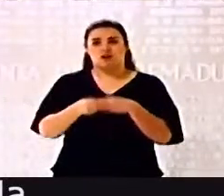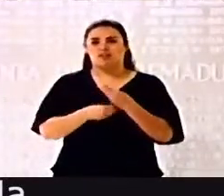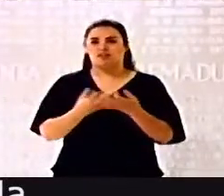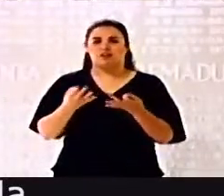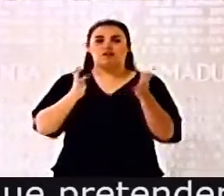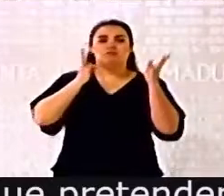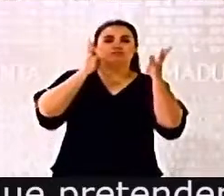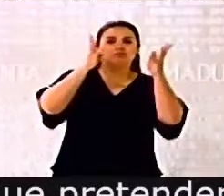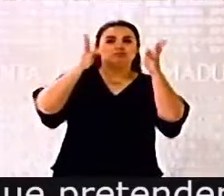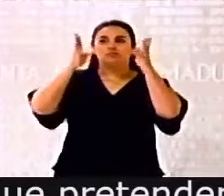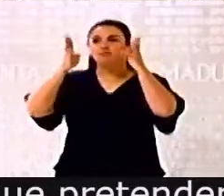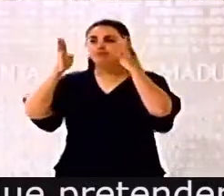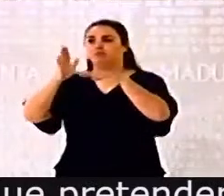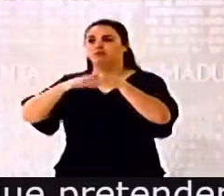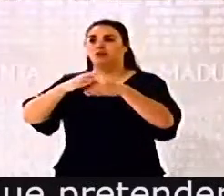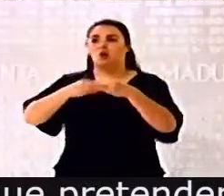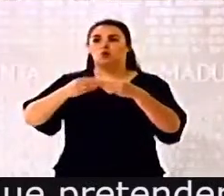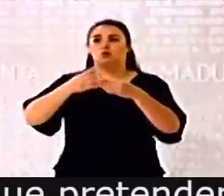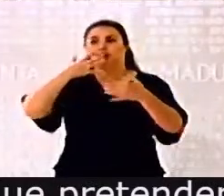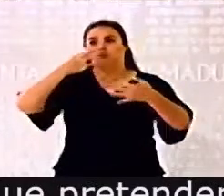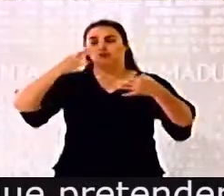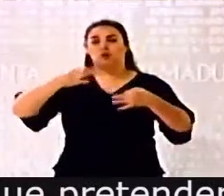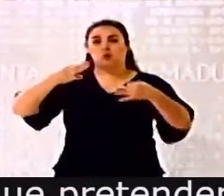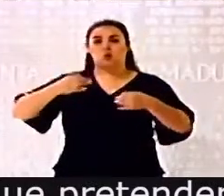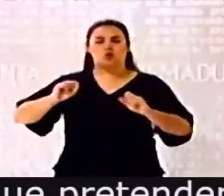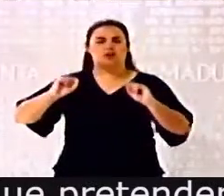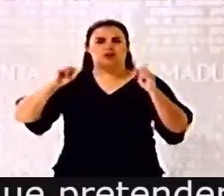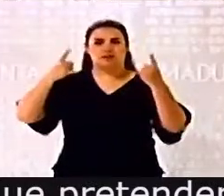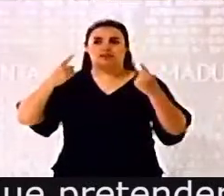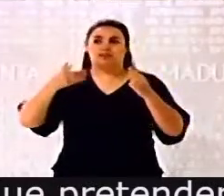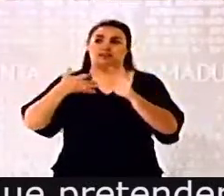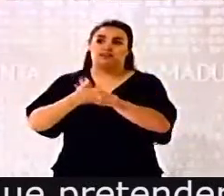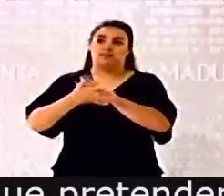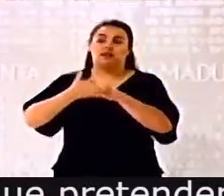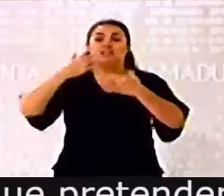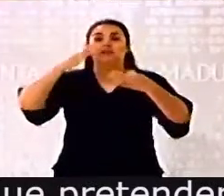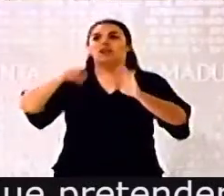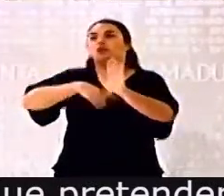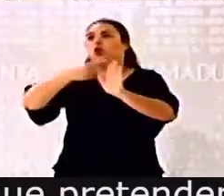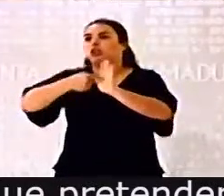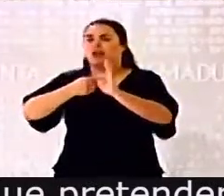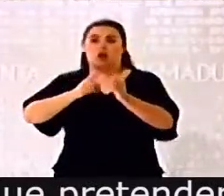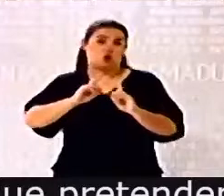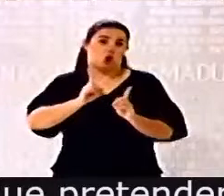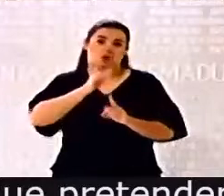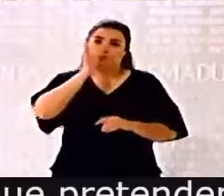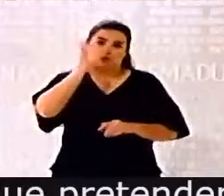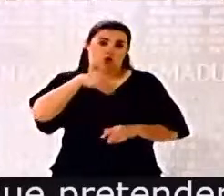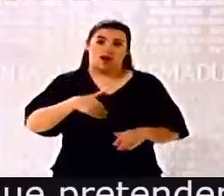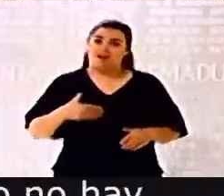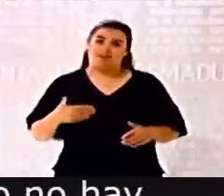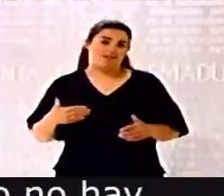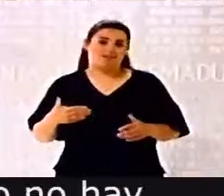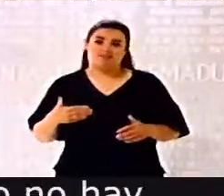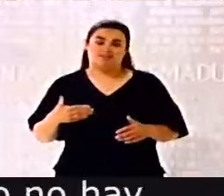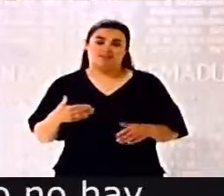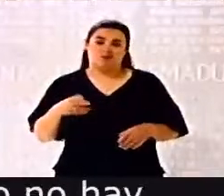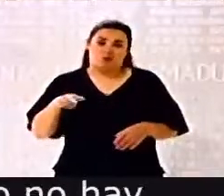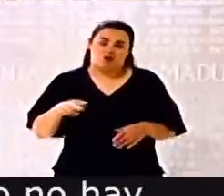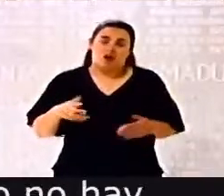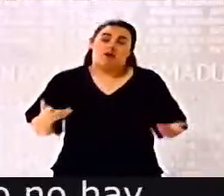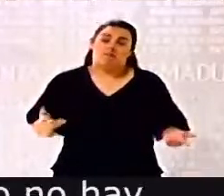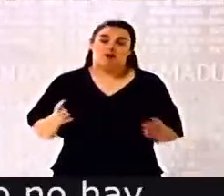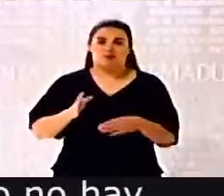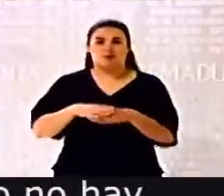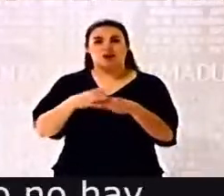de recomendaciones para el uso más seguro posible. Esto no quiere decir que haya seguridad total, porque no hay nunca seguridad total, pero para